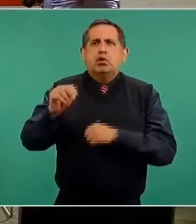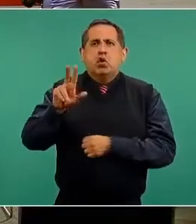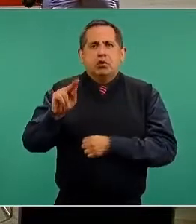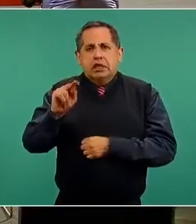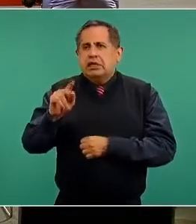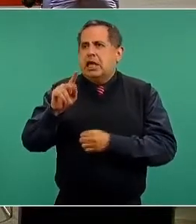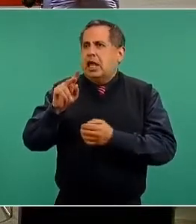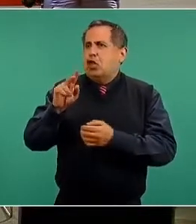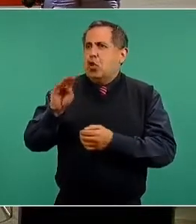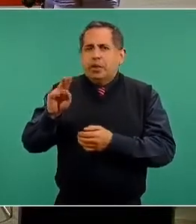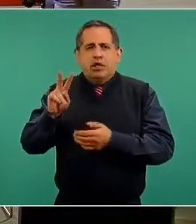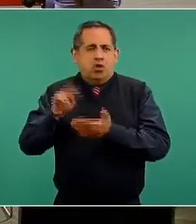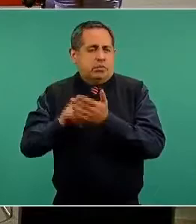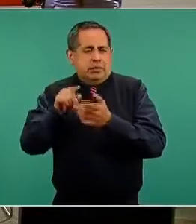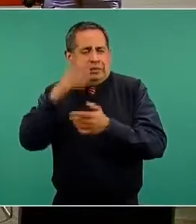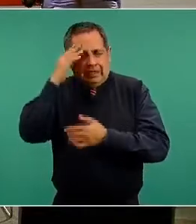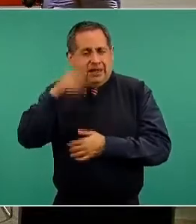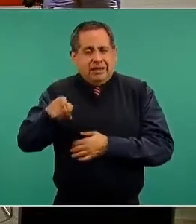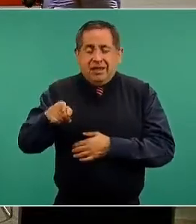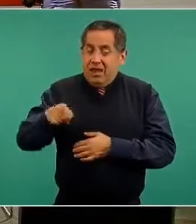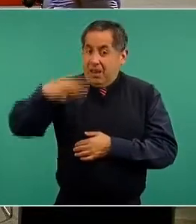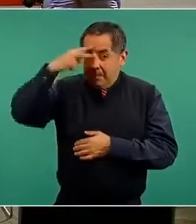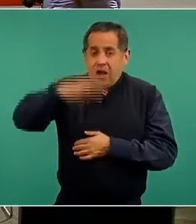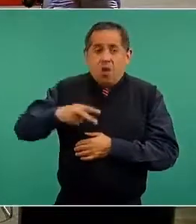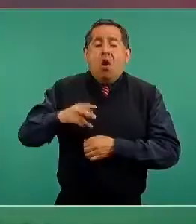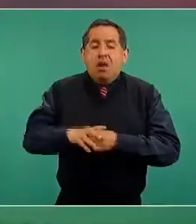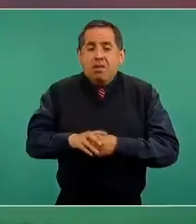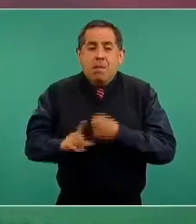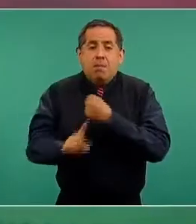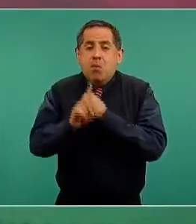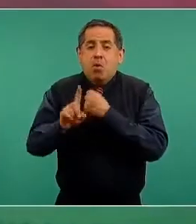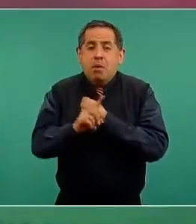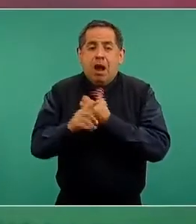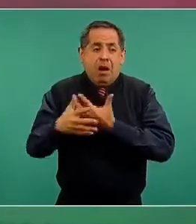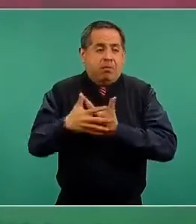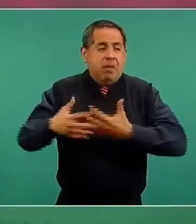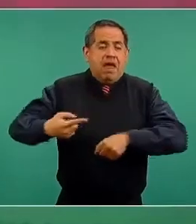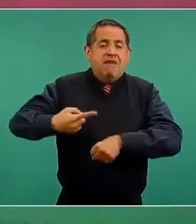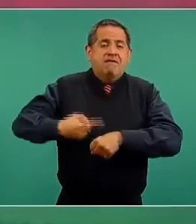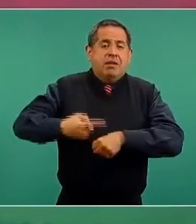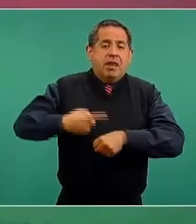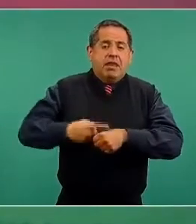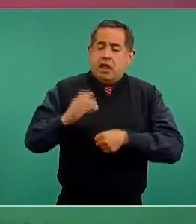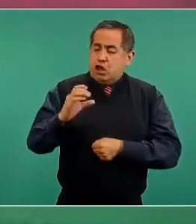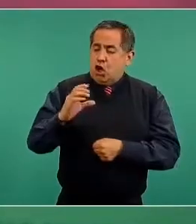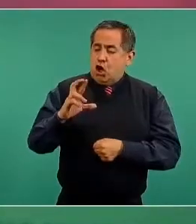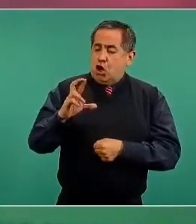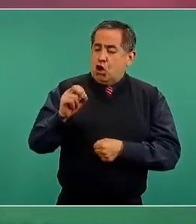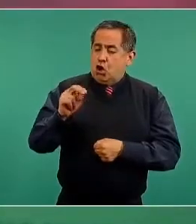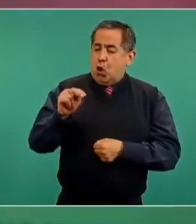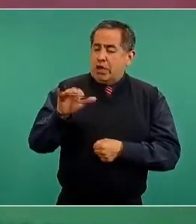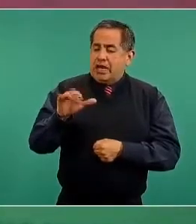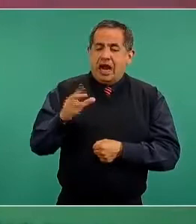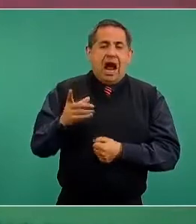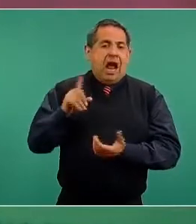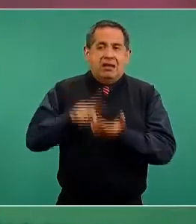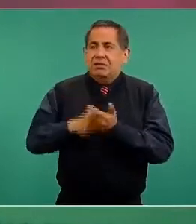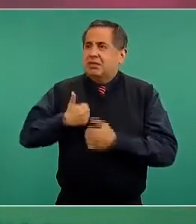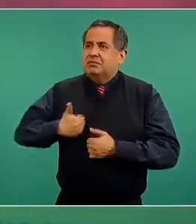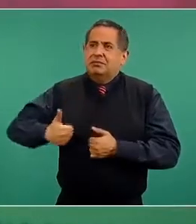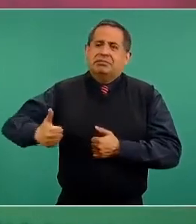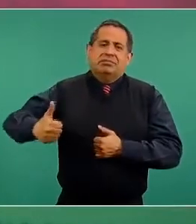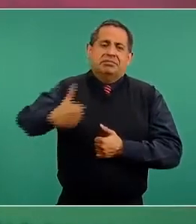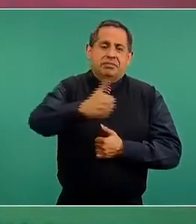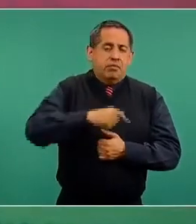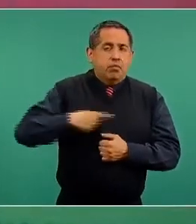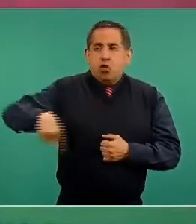2000 iniciales, la más grande epidemia de enfermedades crónicas no transmisibles, asociadas con una